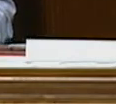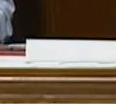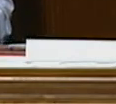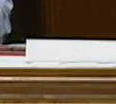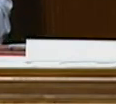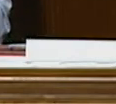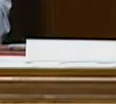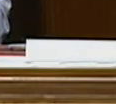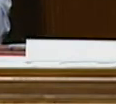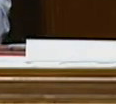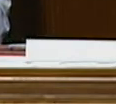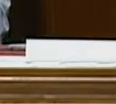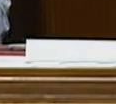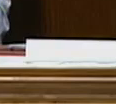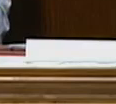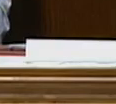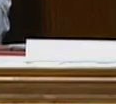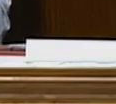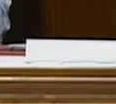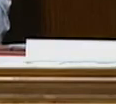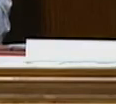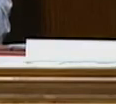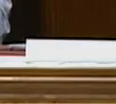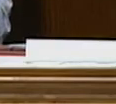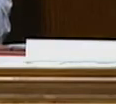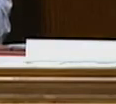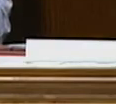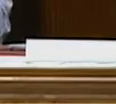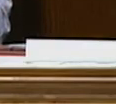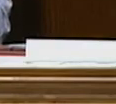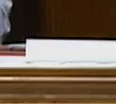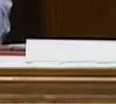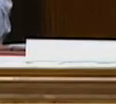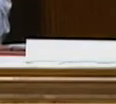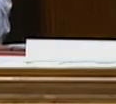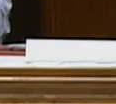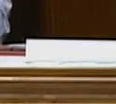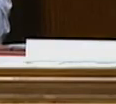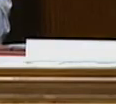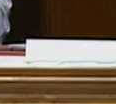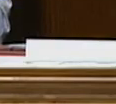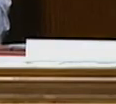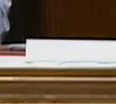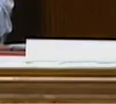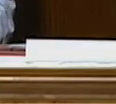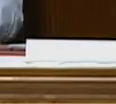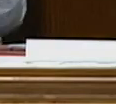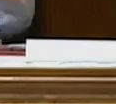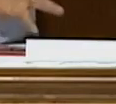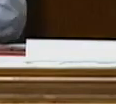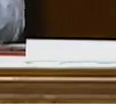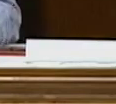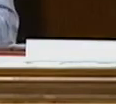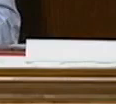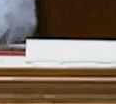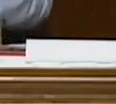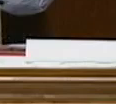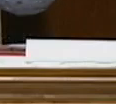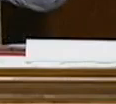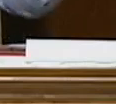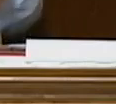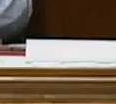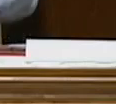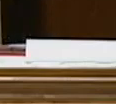para que nuestro pueblo sienta, porque ese pueblo sufre mucho. Todos lo sabemos porque venimos de ahí, todos